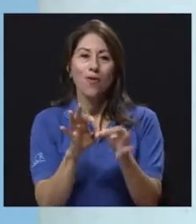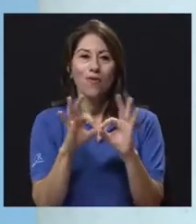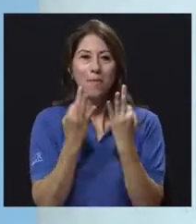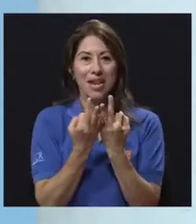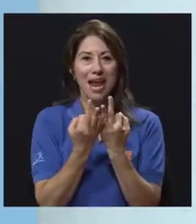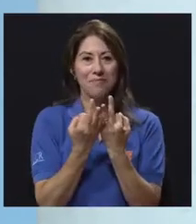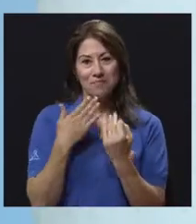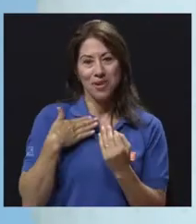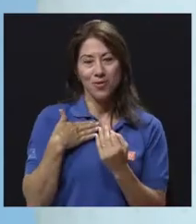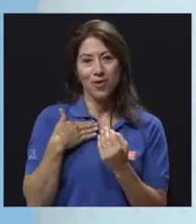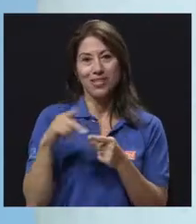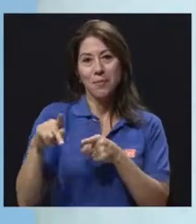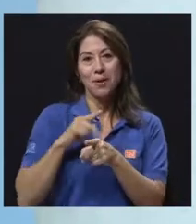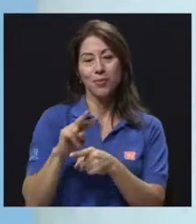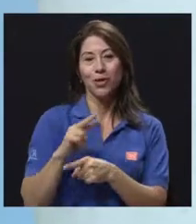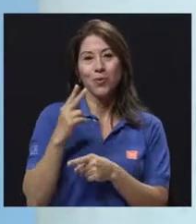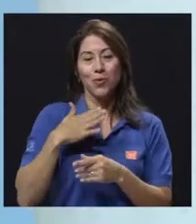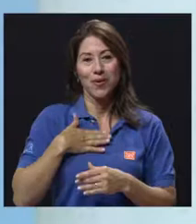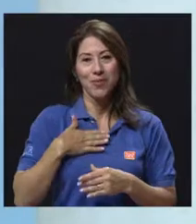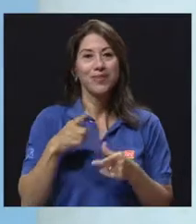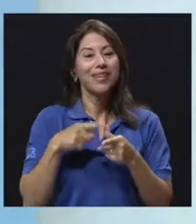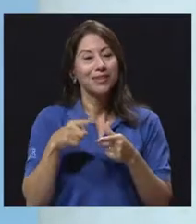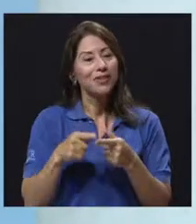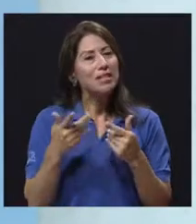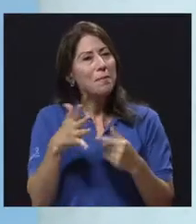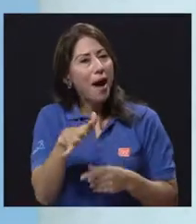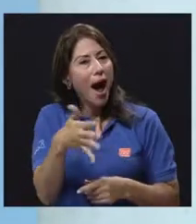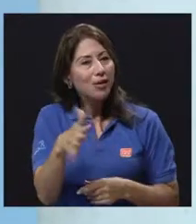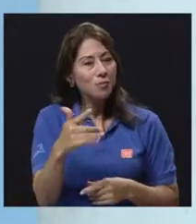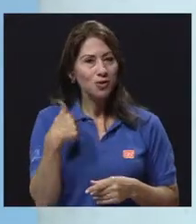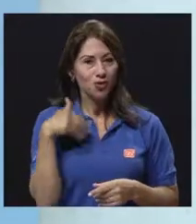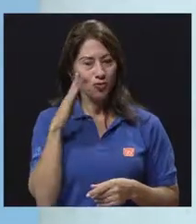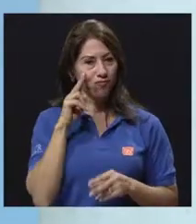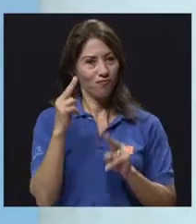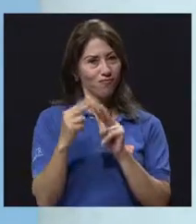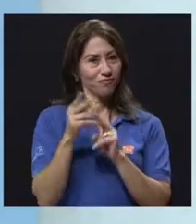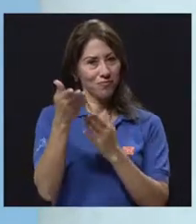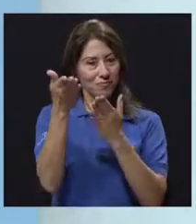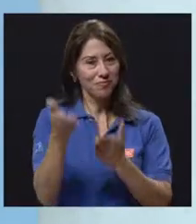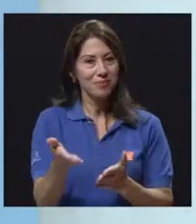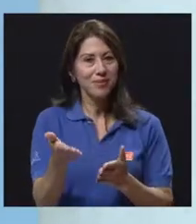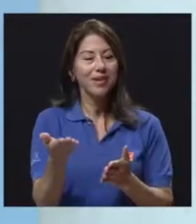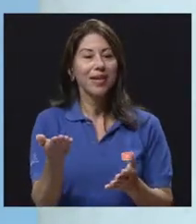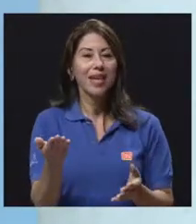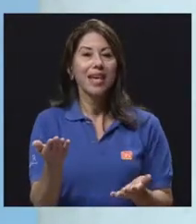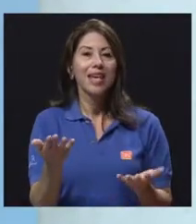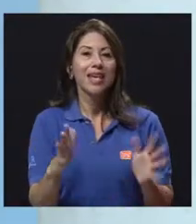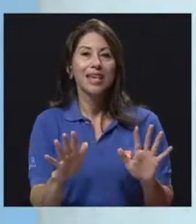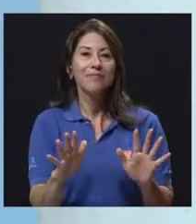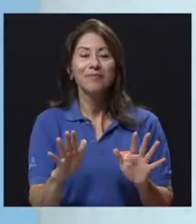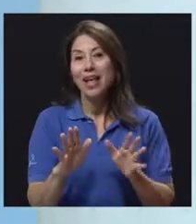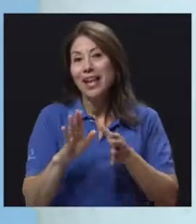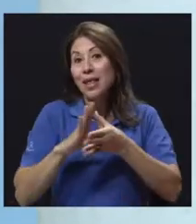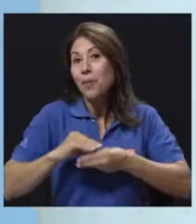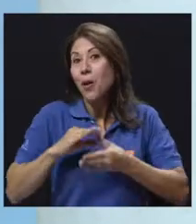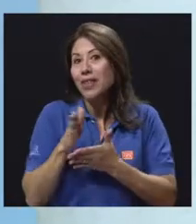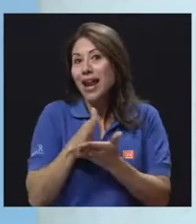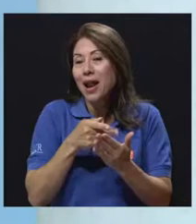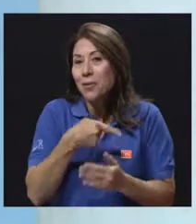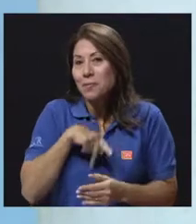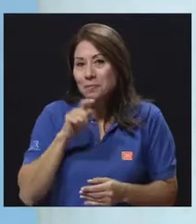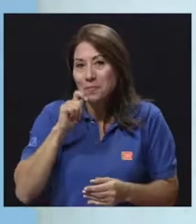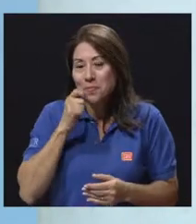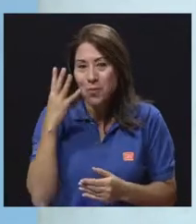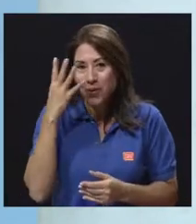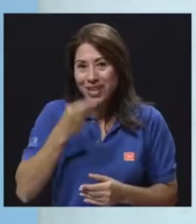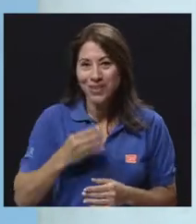mío, es primo segundo mío. Entonces yo más o menos conocí el caso de él y les voy a contar una intimidad, es algo muy